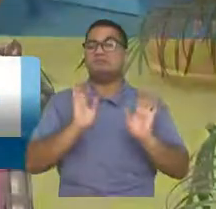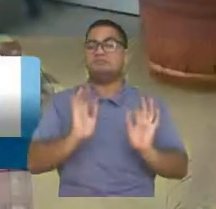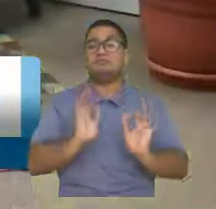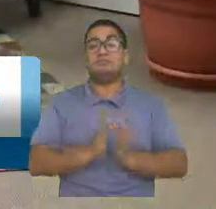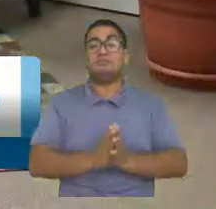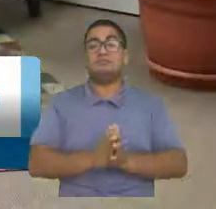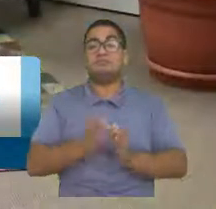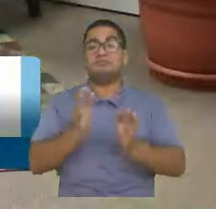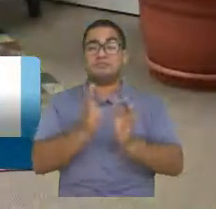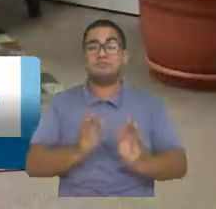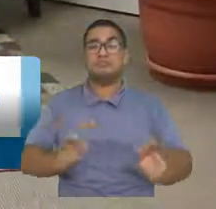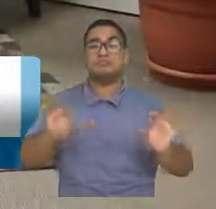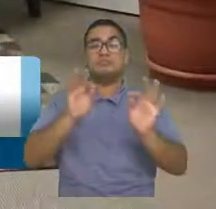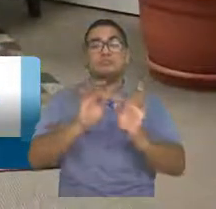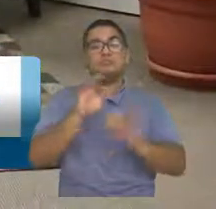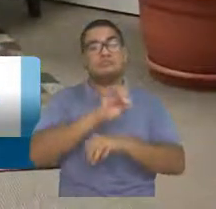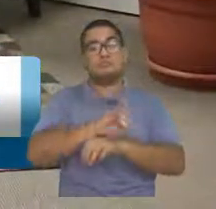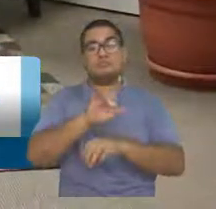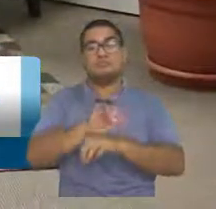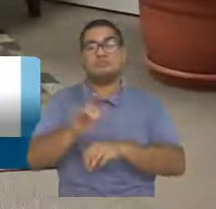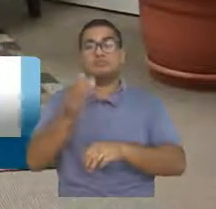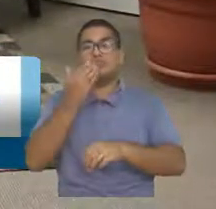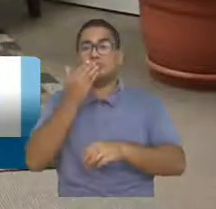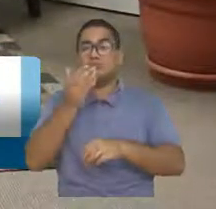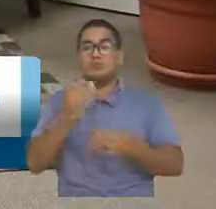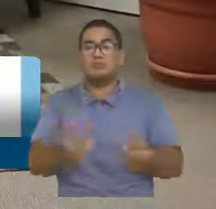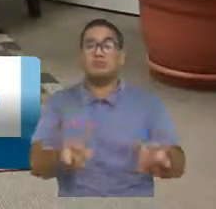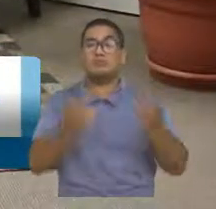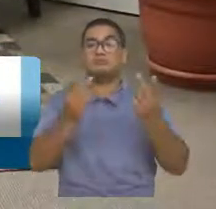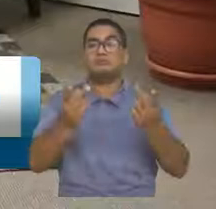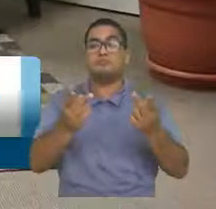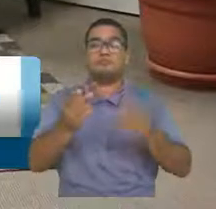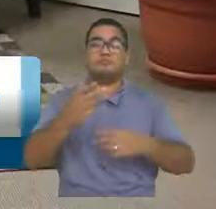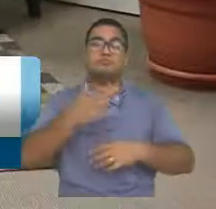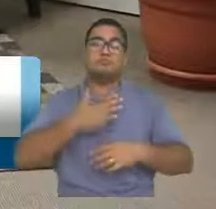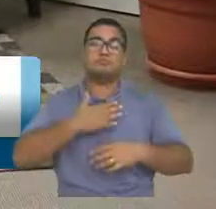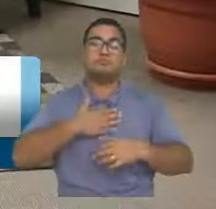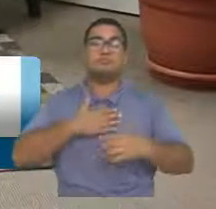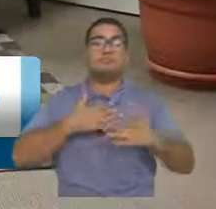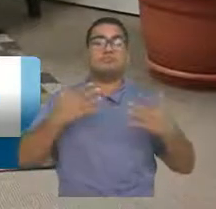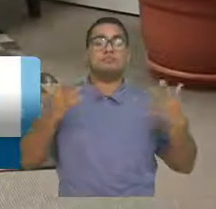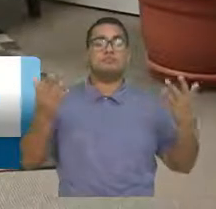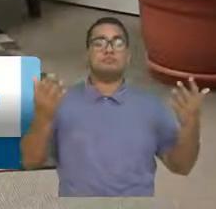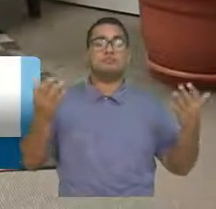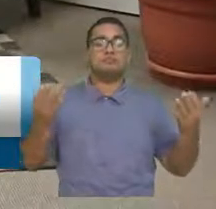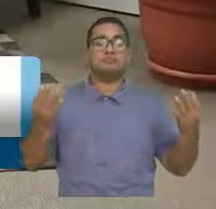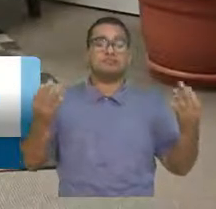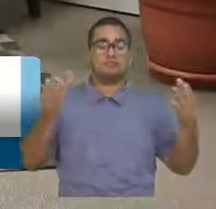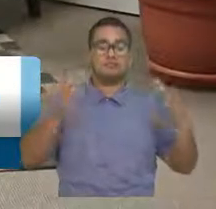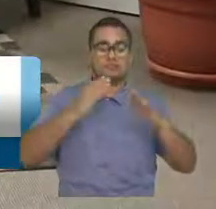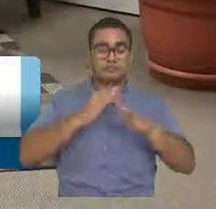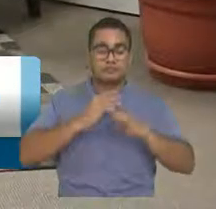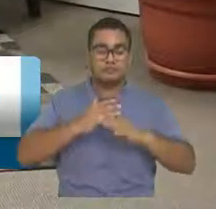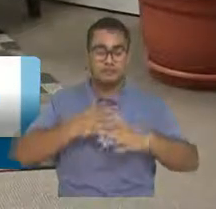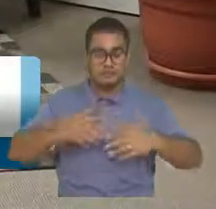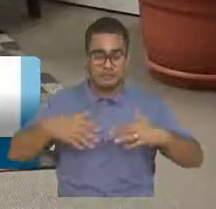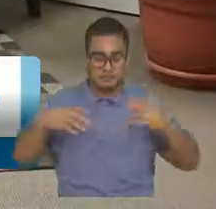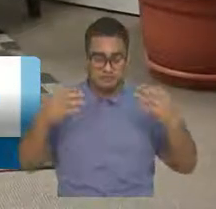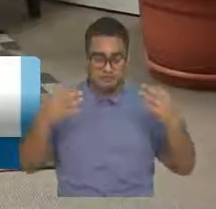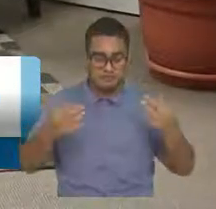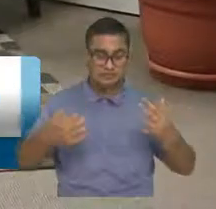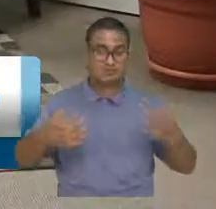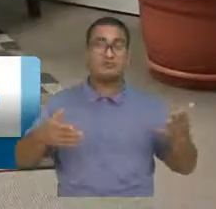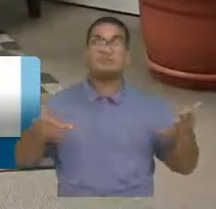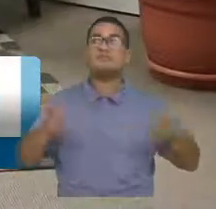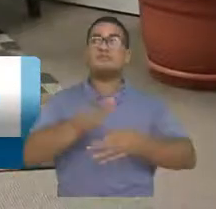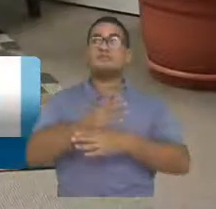el lado positivo de la vida también. Y hacer algo de meditación, les digo yo. Meditación, yoga, lo